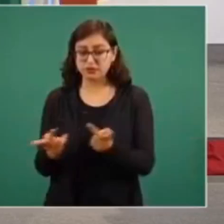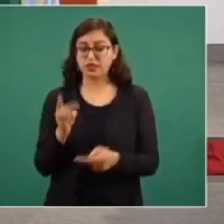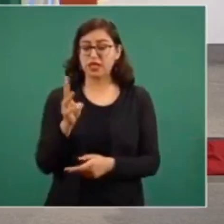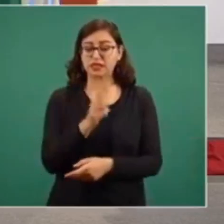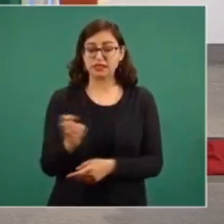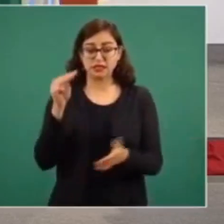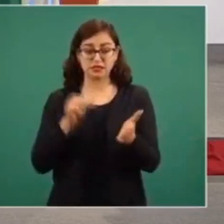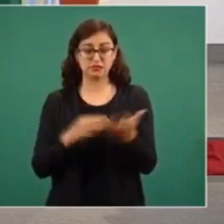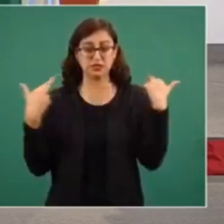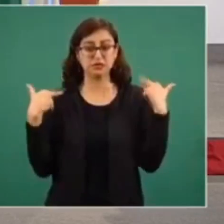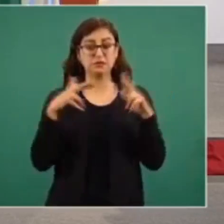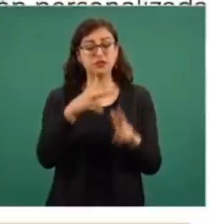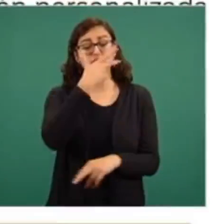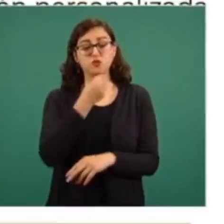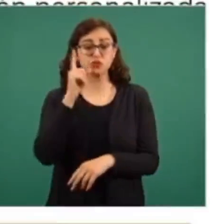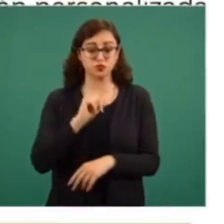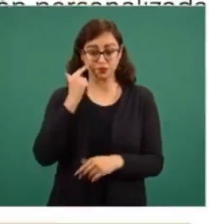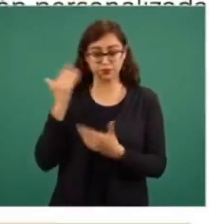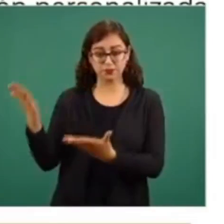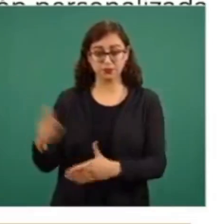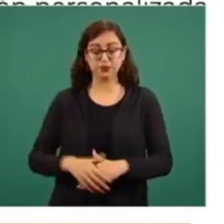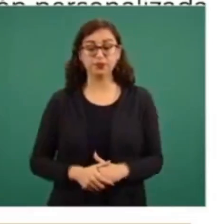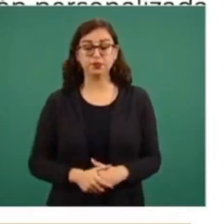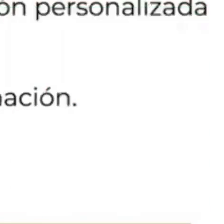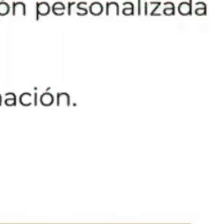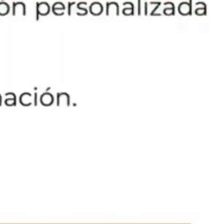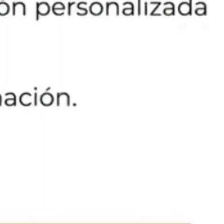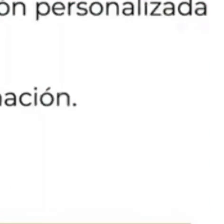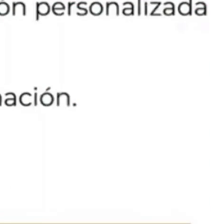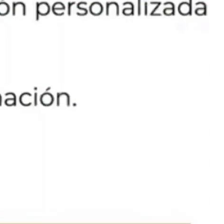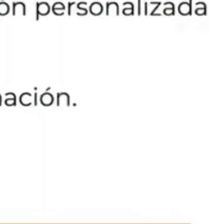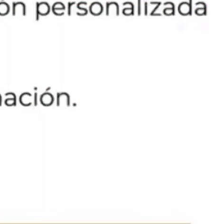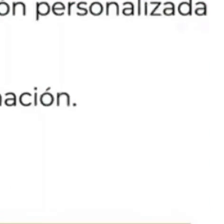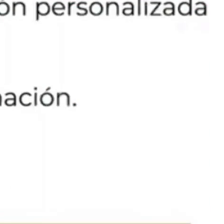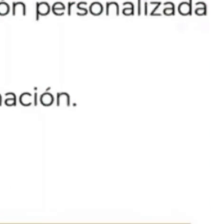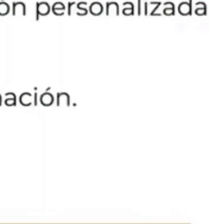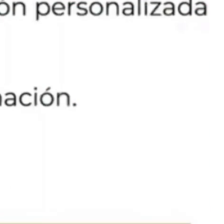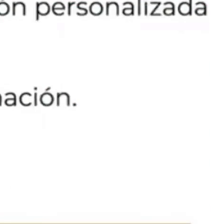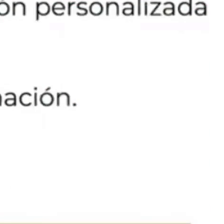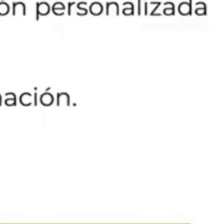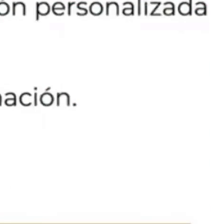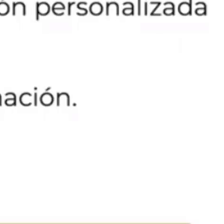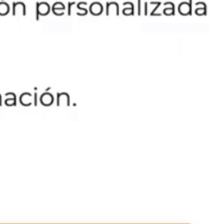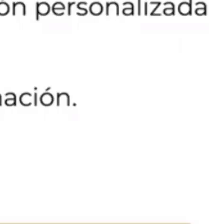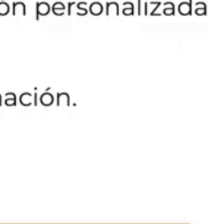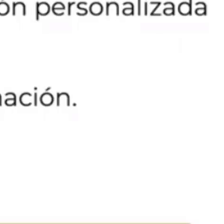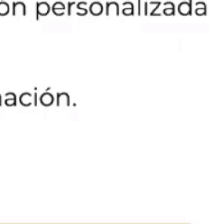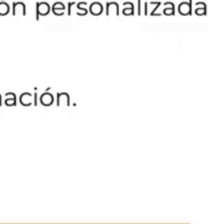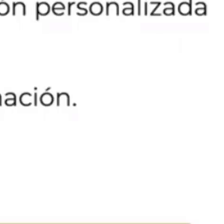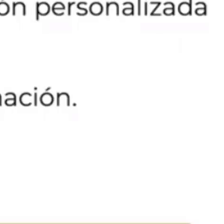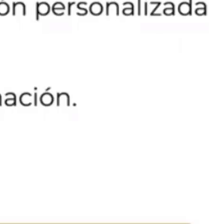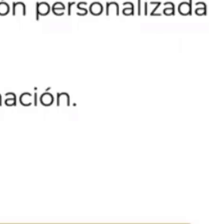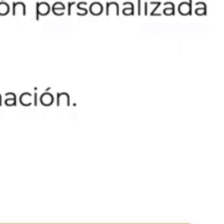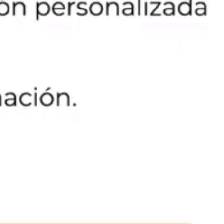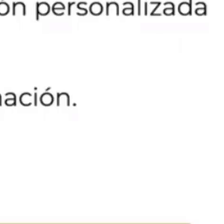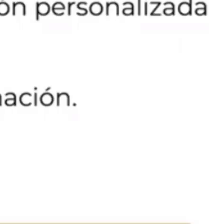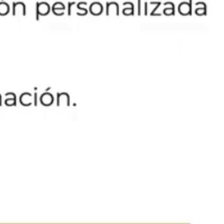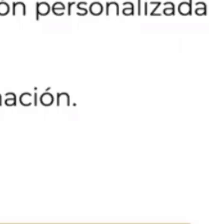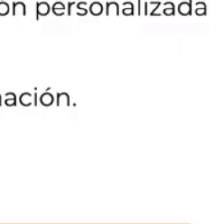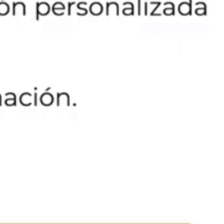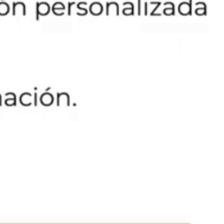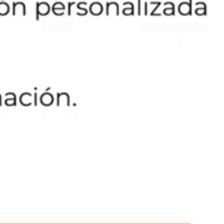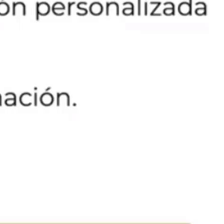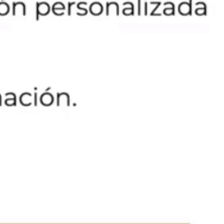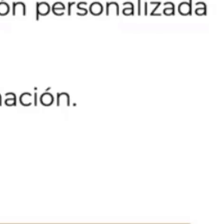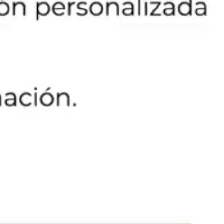participaron 300,000 maestras y maestros, en donde vemos que el magisterio sigue pues, muy comprometido con la educación pública, muy